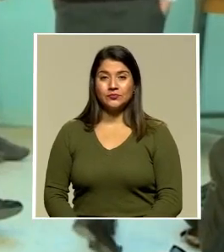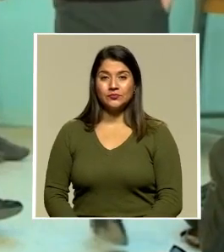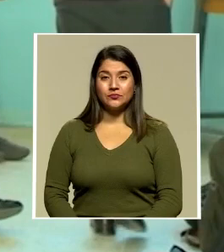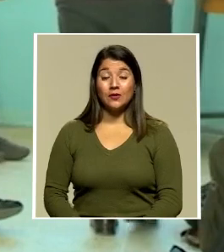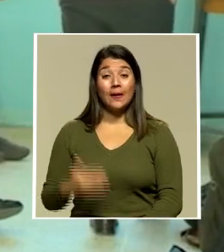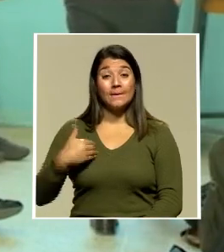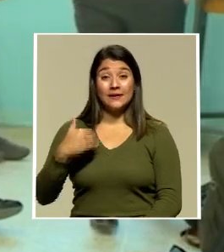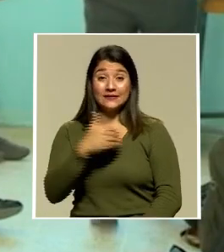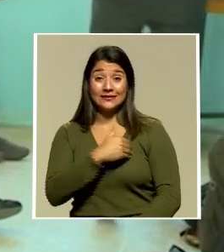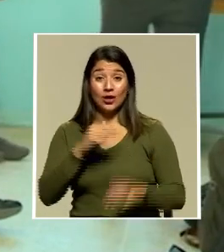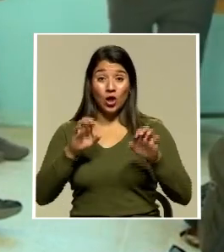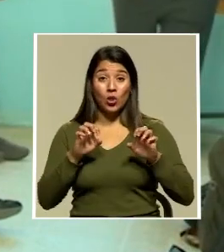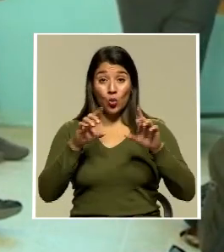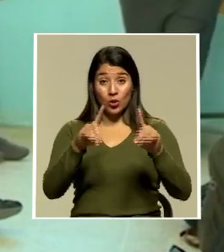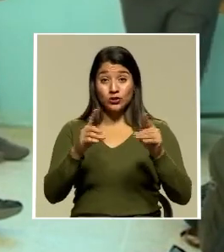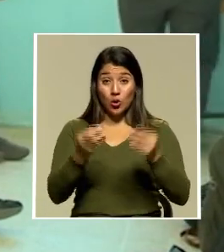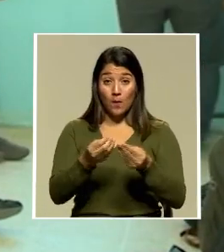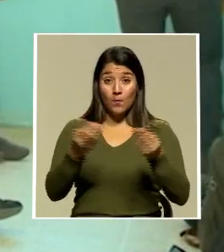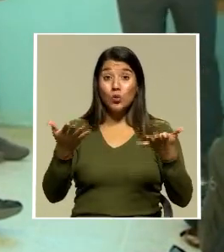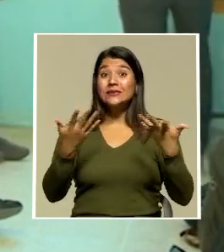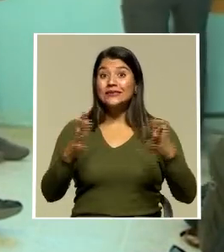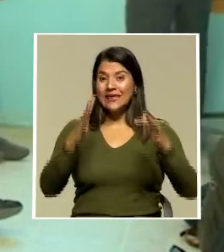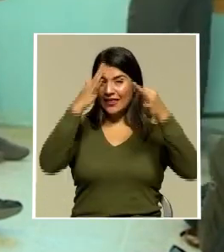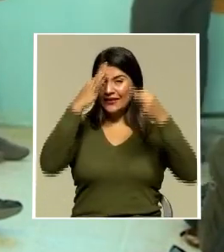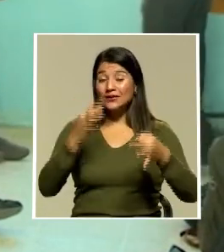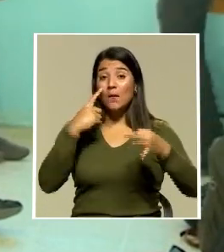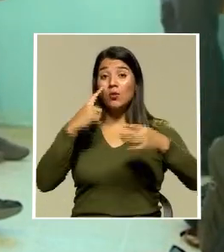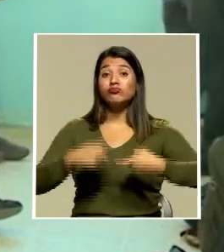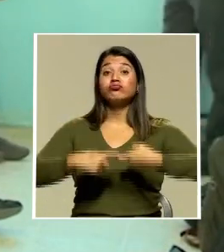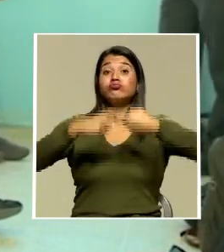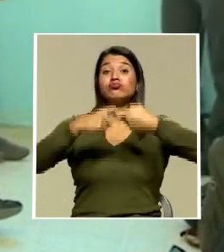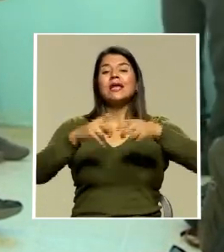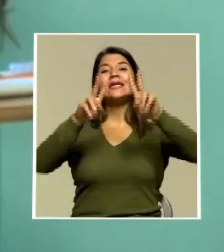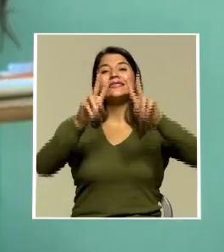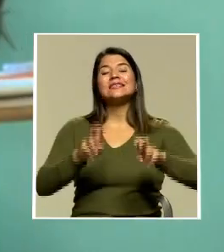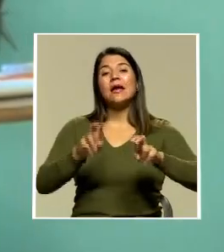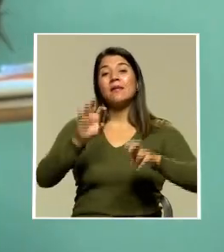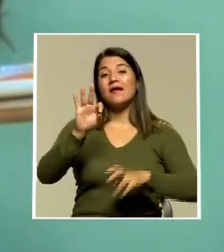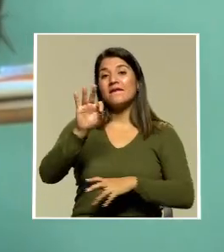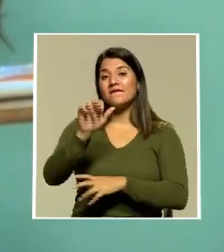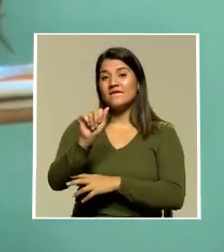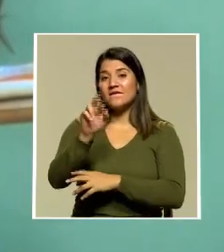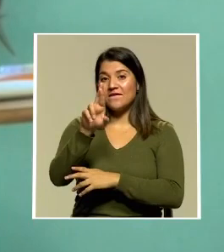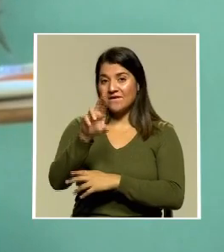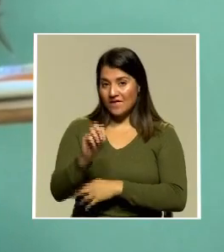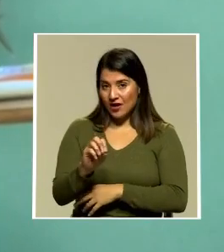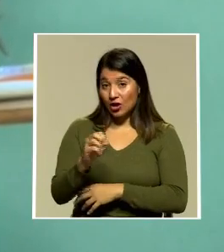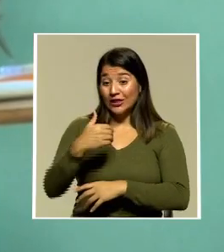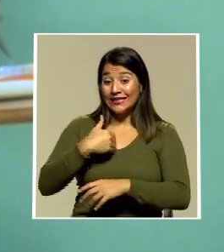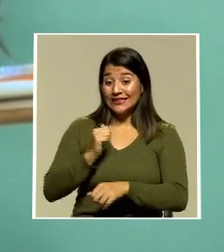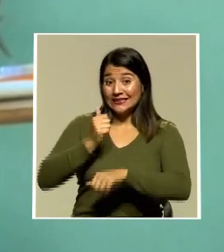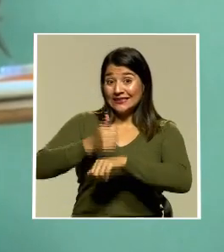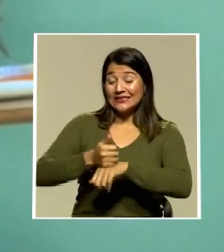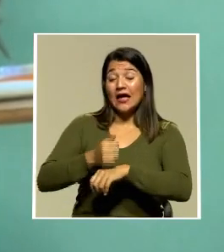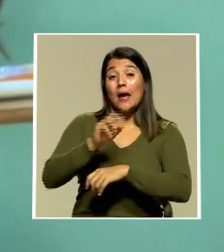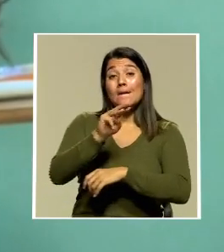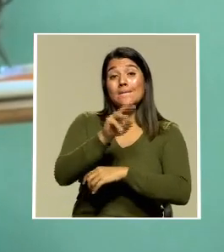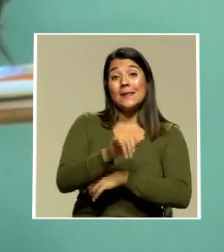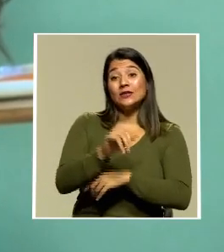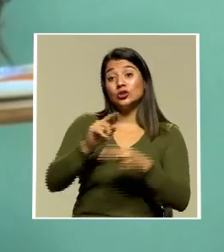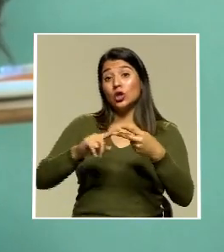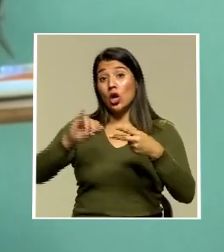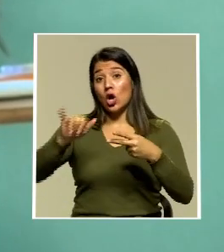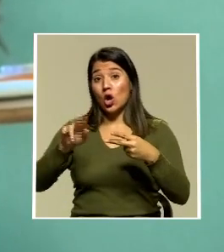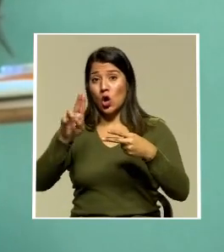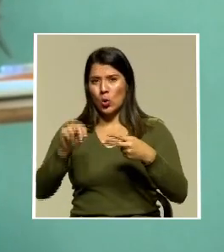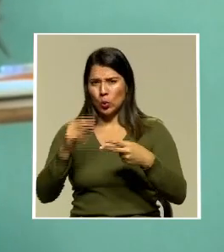El Ministerio de Educación Pública optó por suspender las pruebas FARO programadas para mayo y junio próximo, debido al